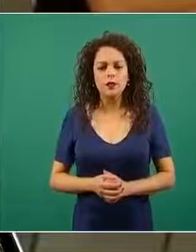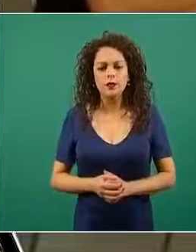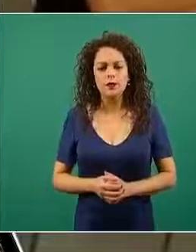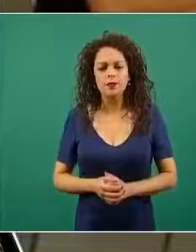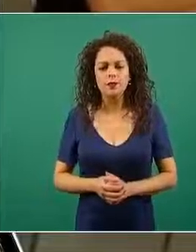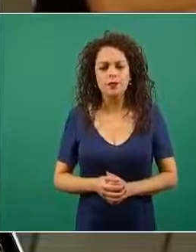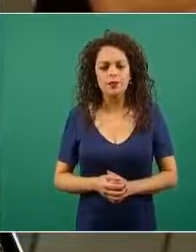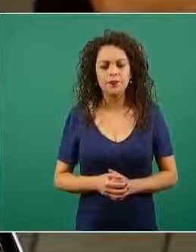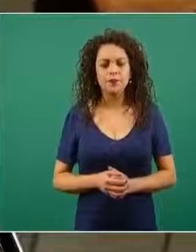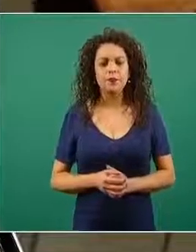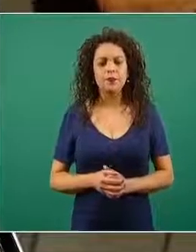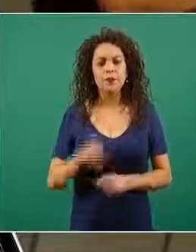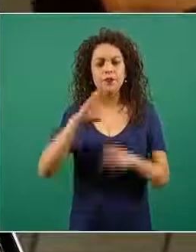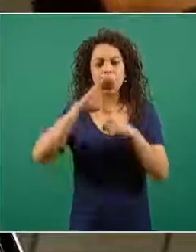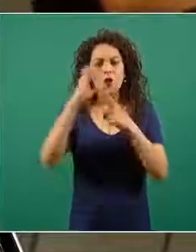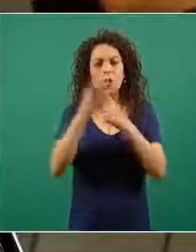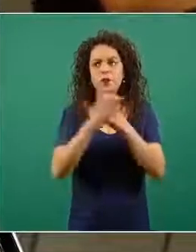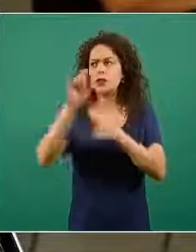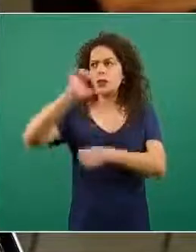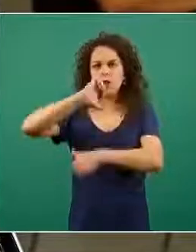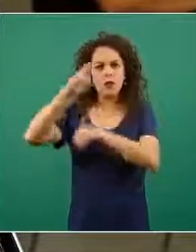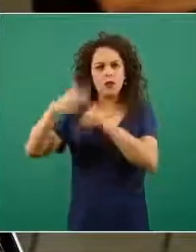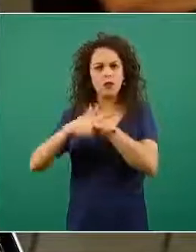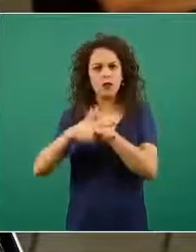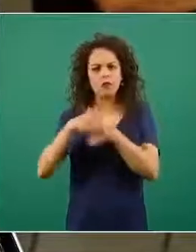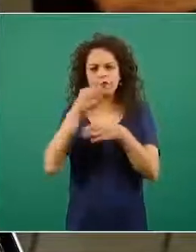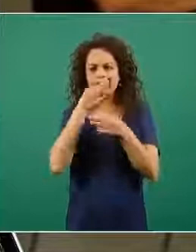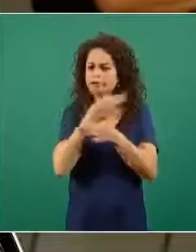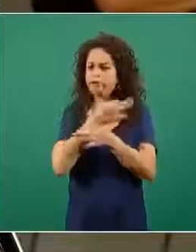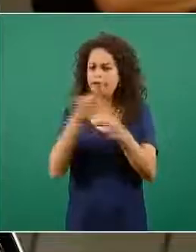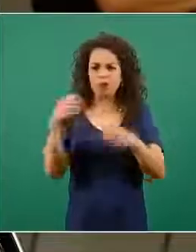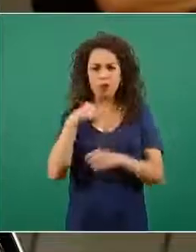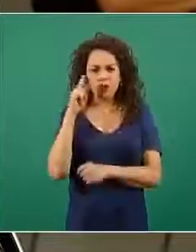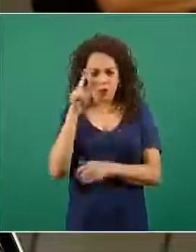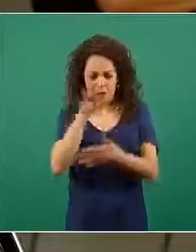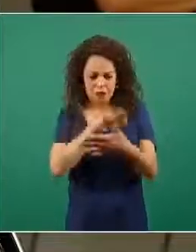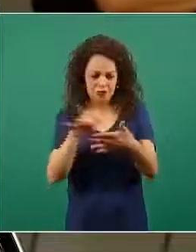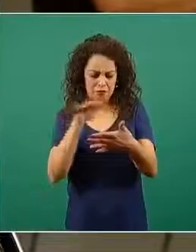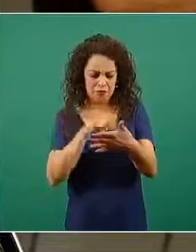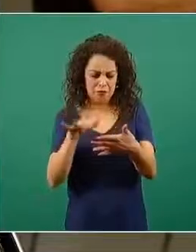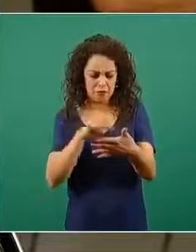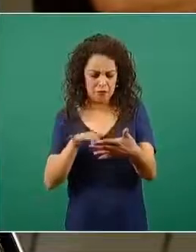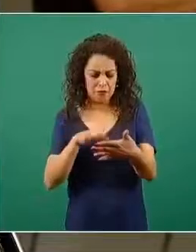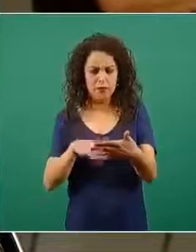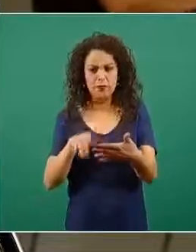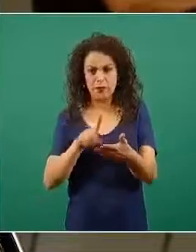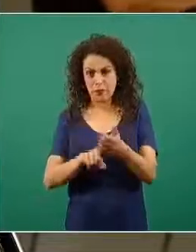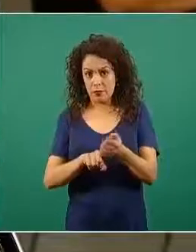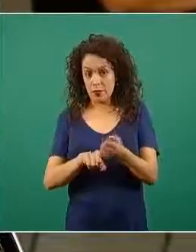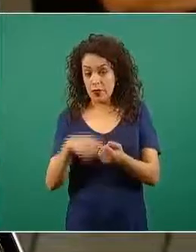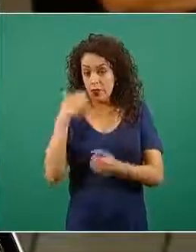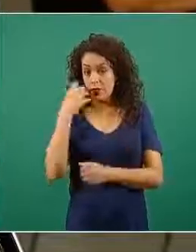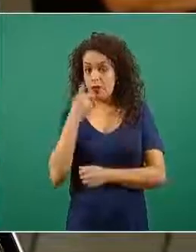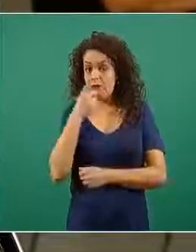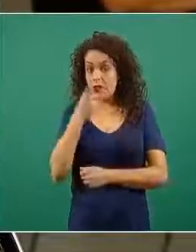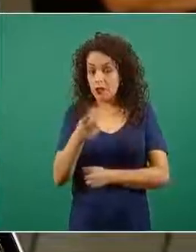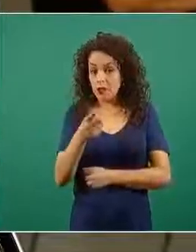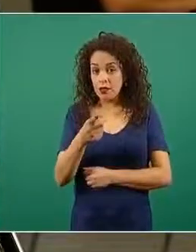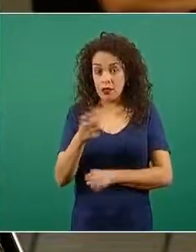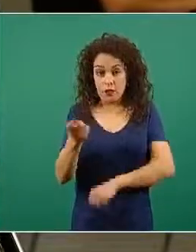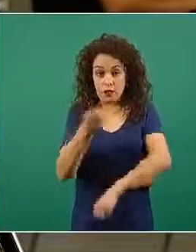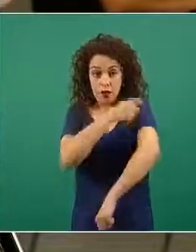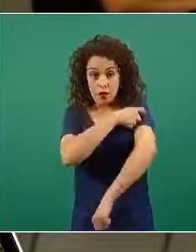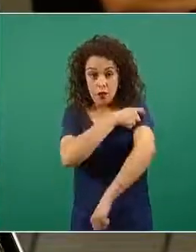declaración de la Comisión Europea. Leí el texto y no necesariamente es un impedimento para que las vacunas